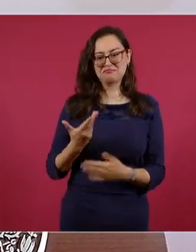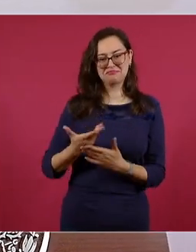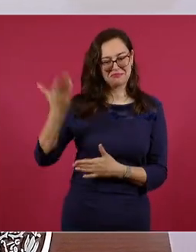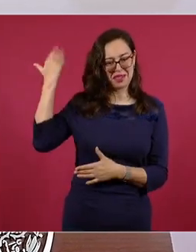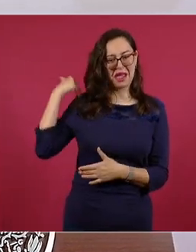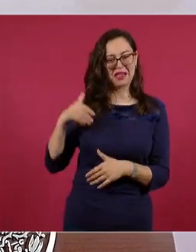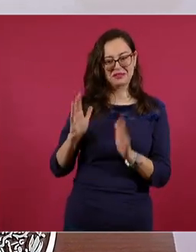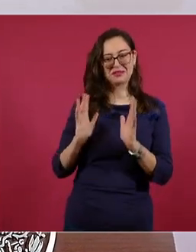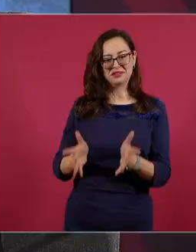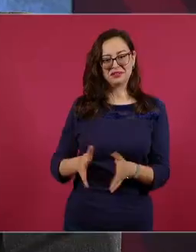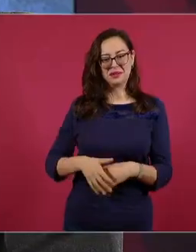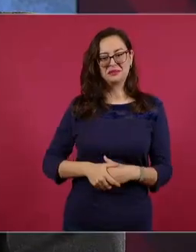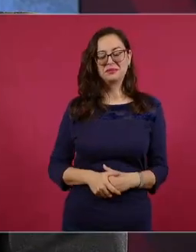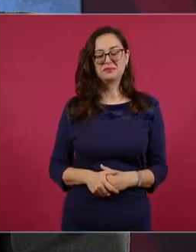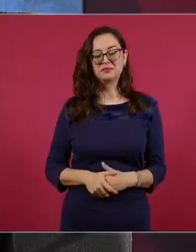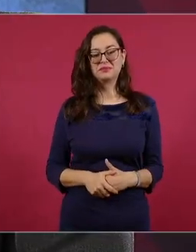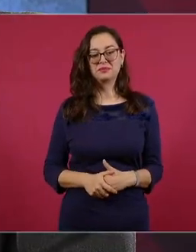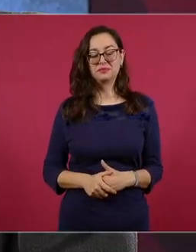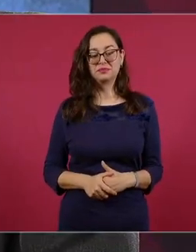al Poder Judicial.